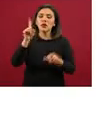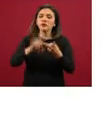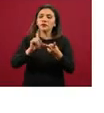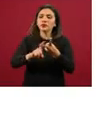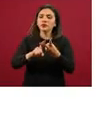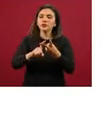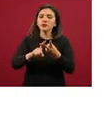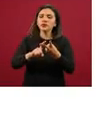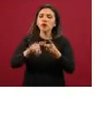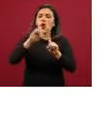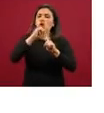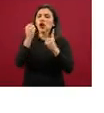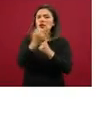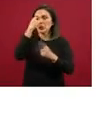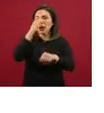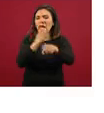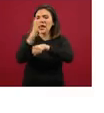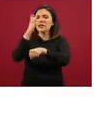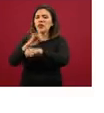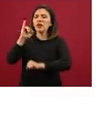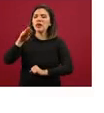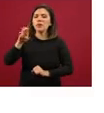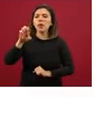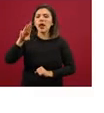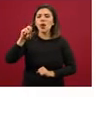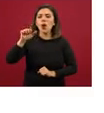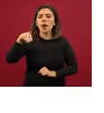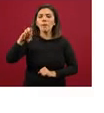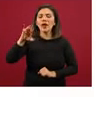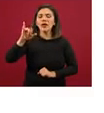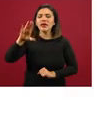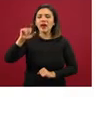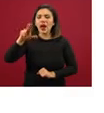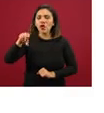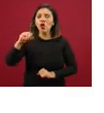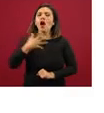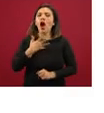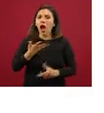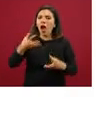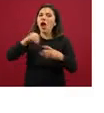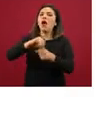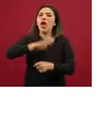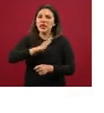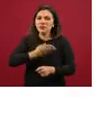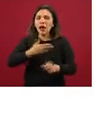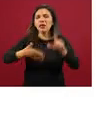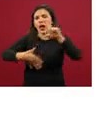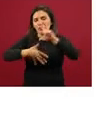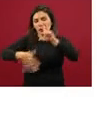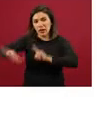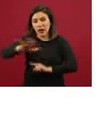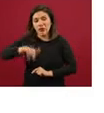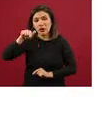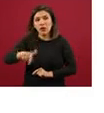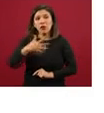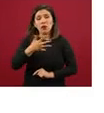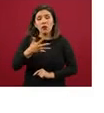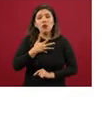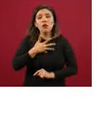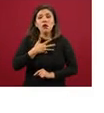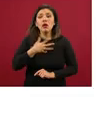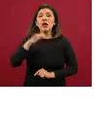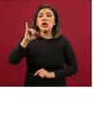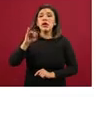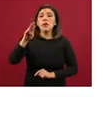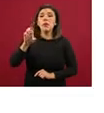la Organización de Estados Iberoamericanos, que está España y América Latina. Tuvimos la